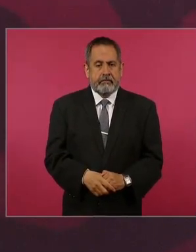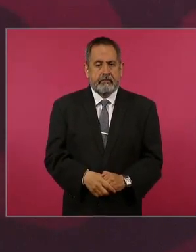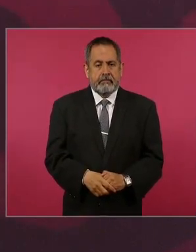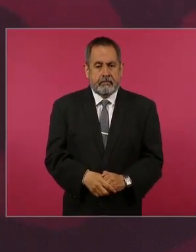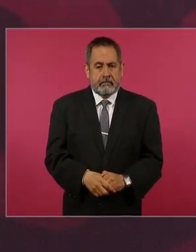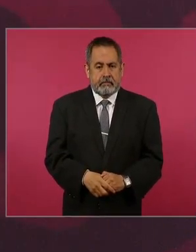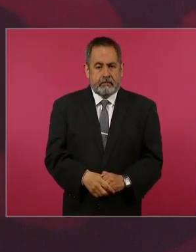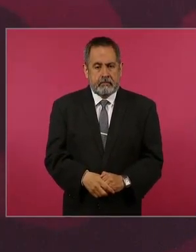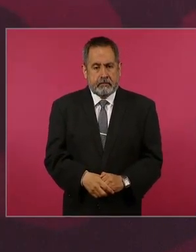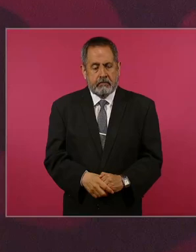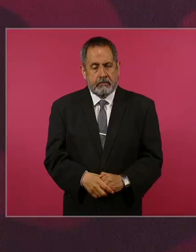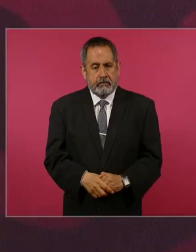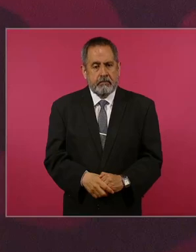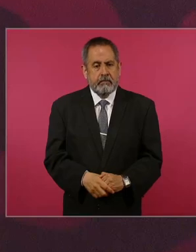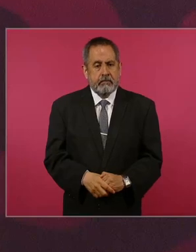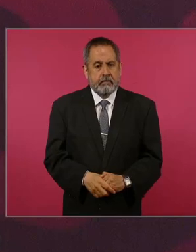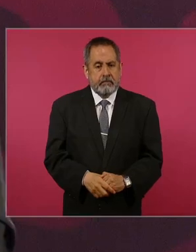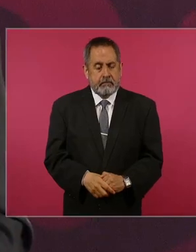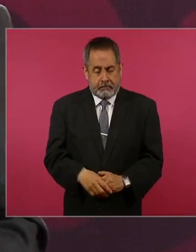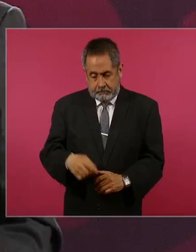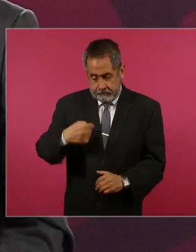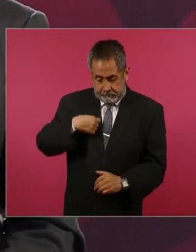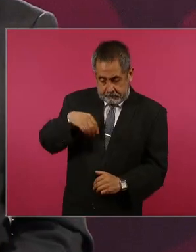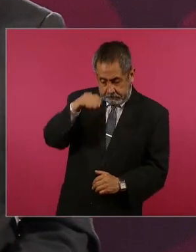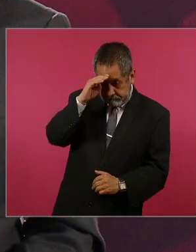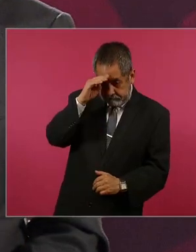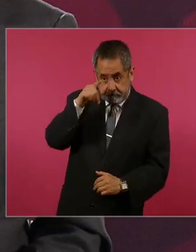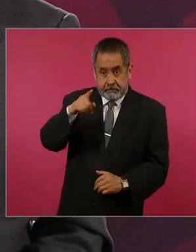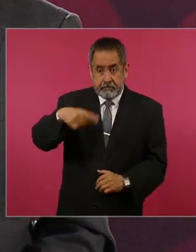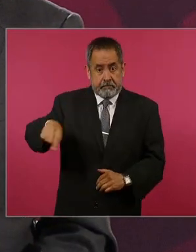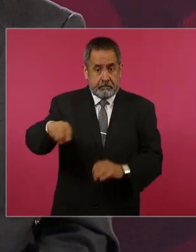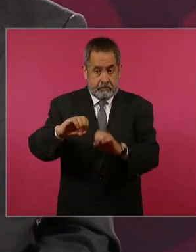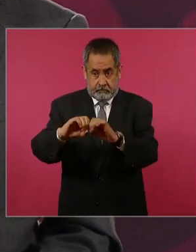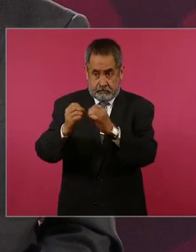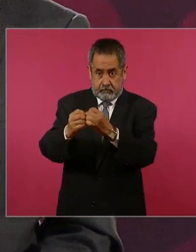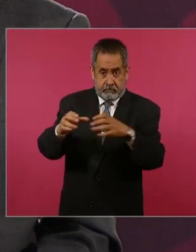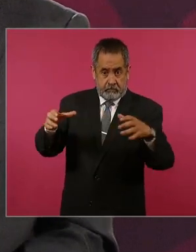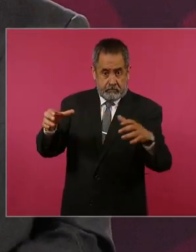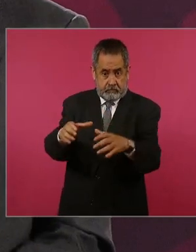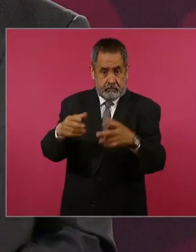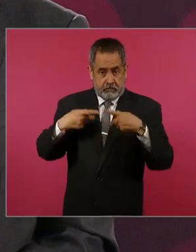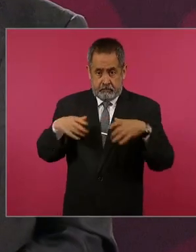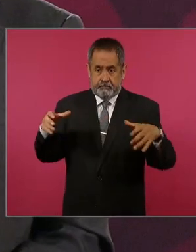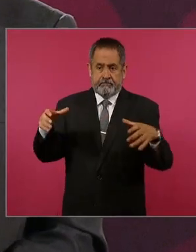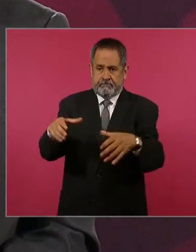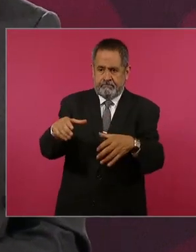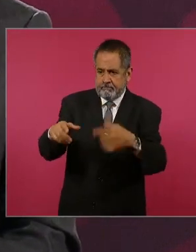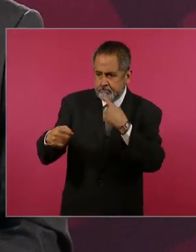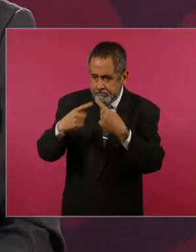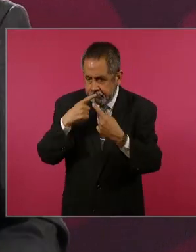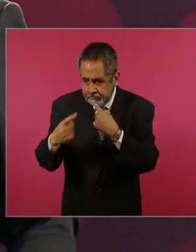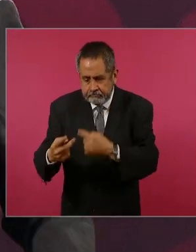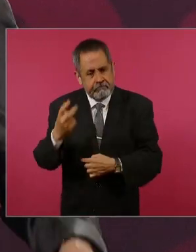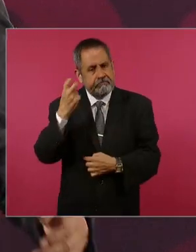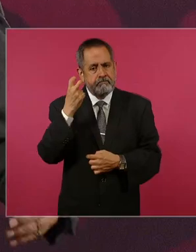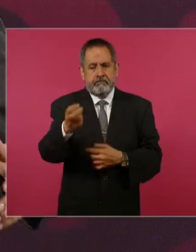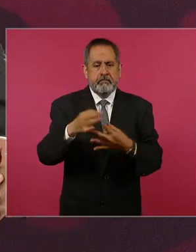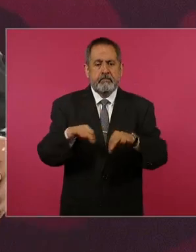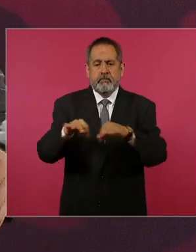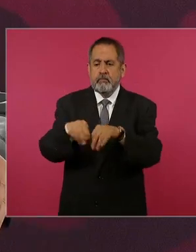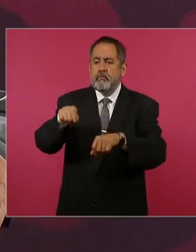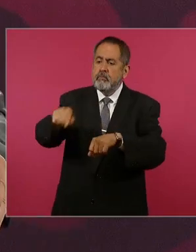Que pienso que para las organizaciones sociales es muy importante el